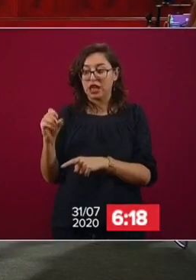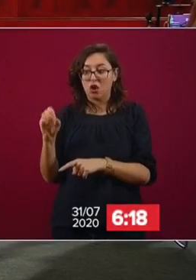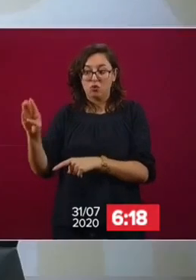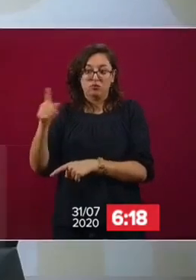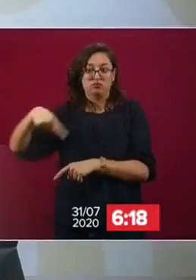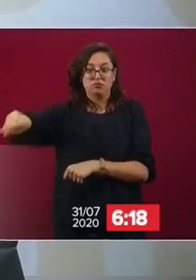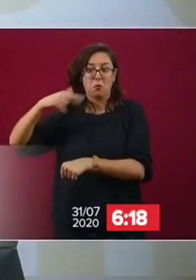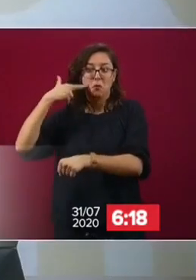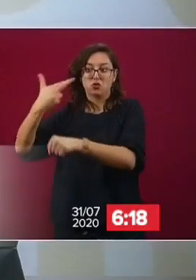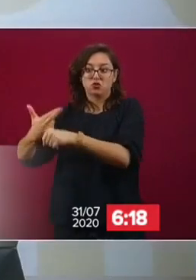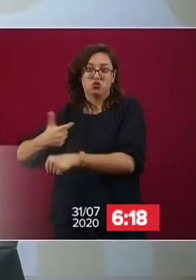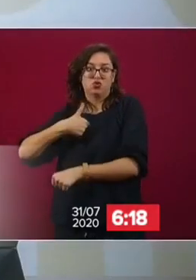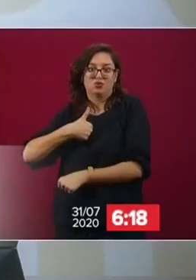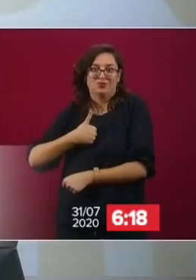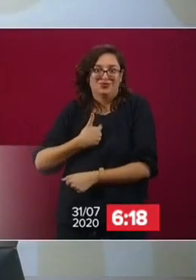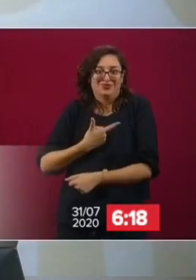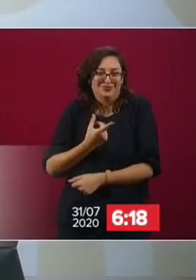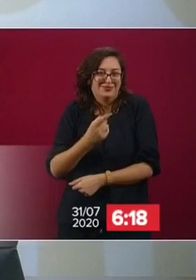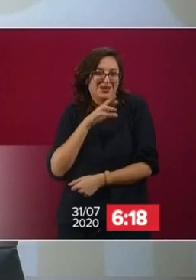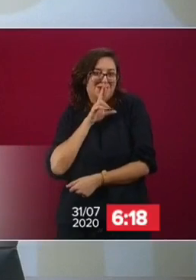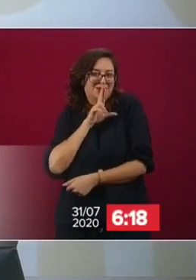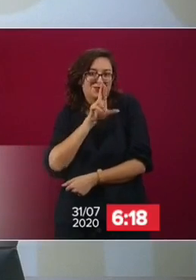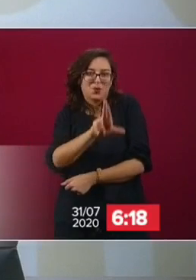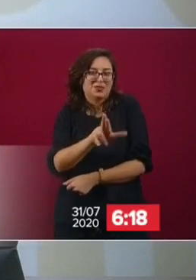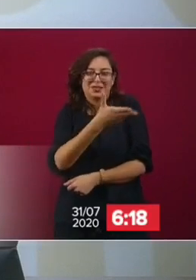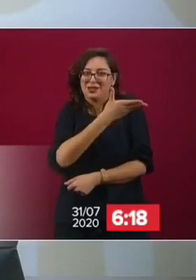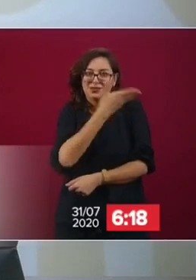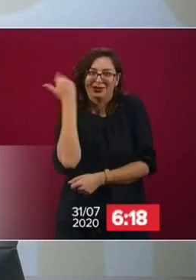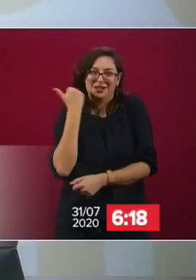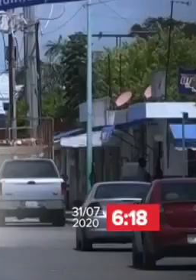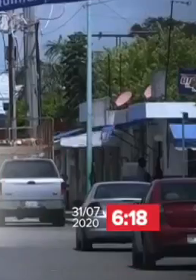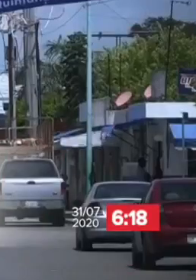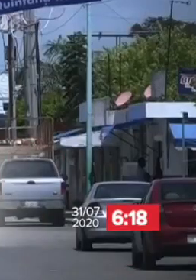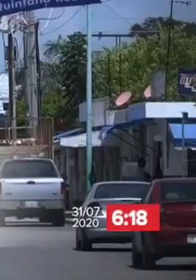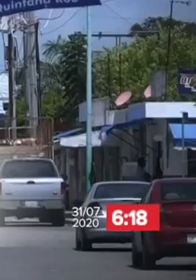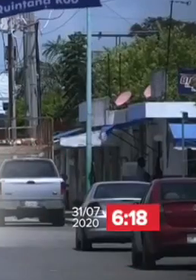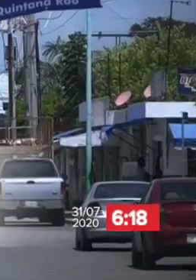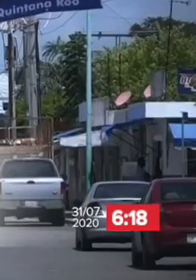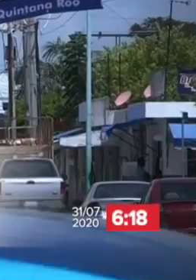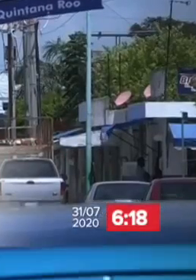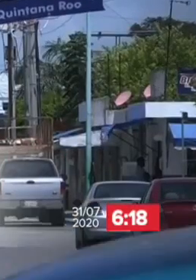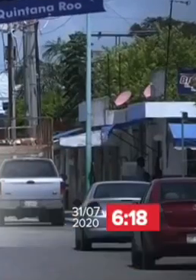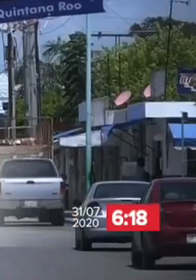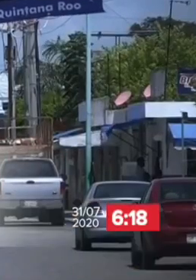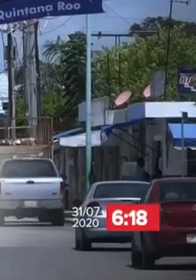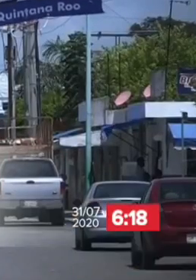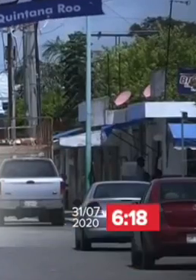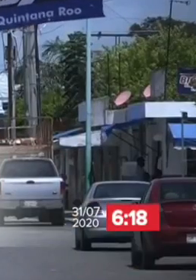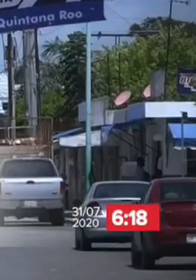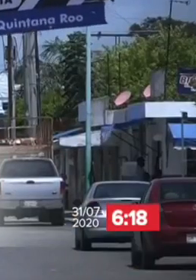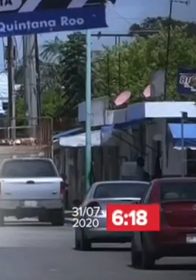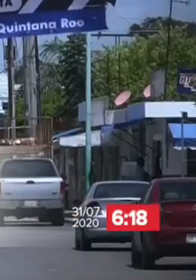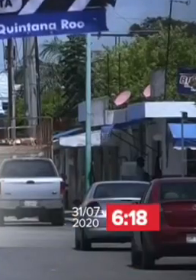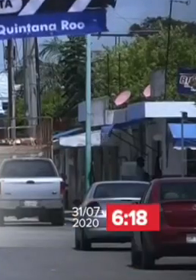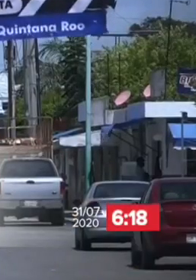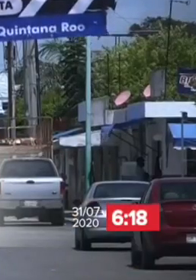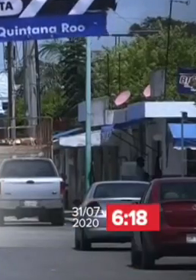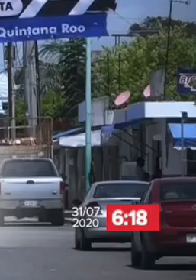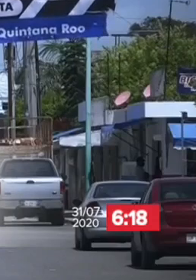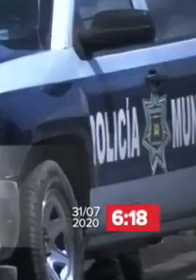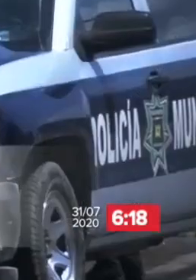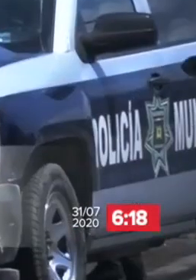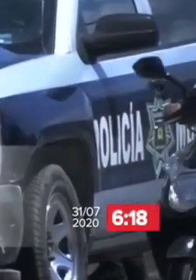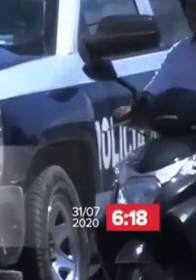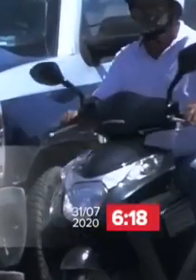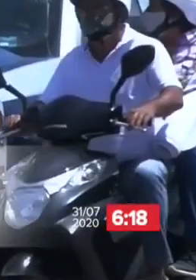cumplen la aplicación del semáforo epidemiológico que determine la secretaria de salud aclaró que la ley general de salud de 1984 hace referencia